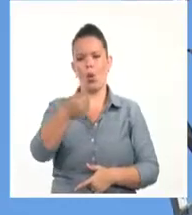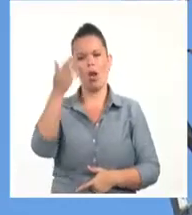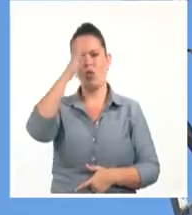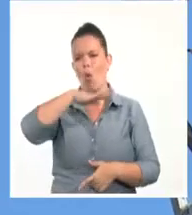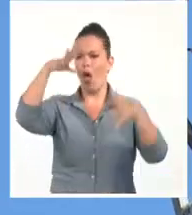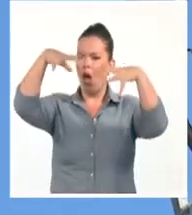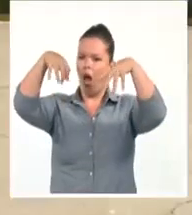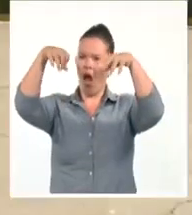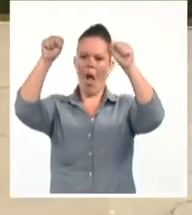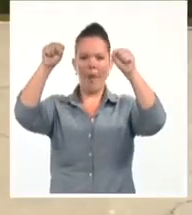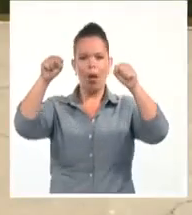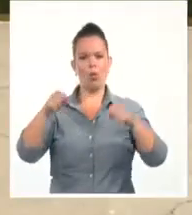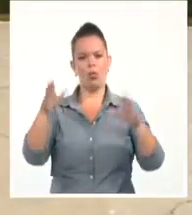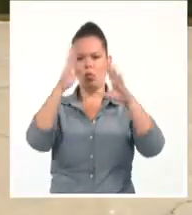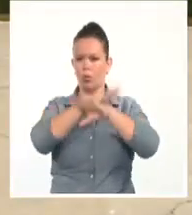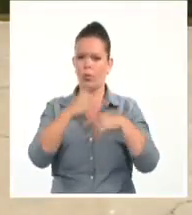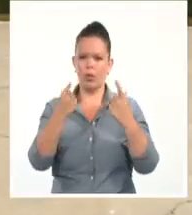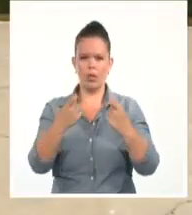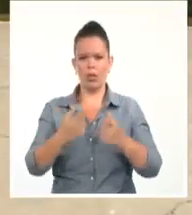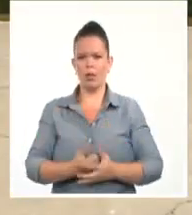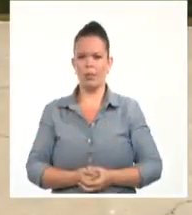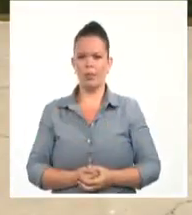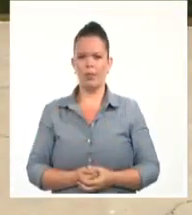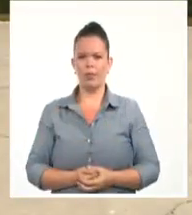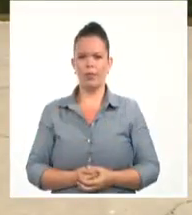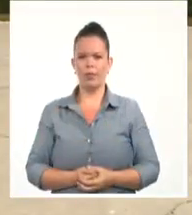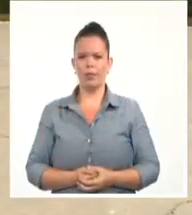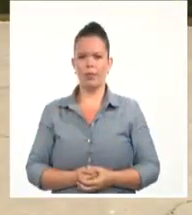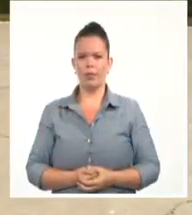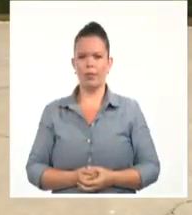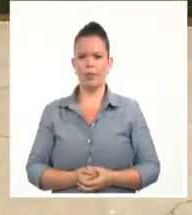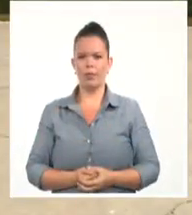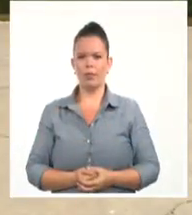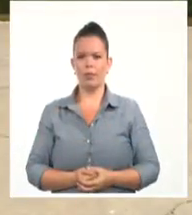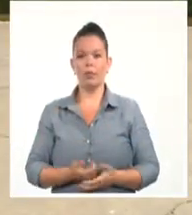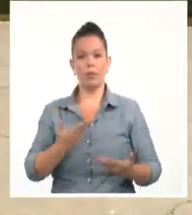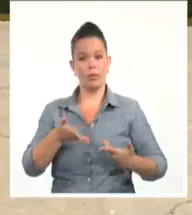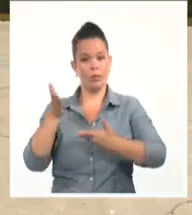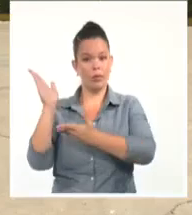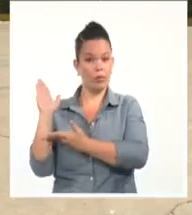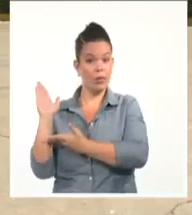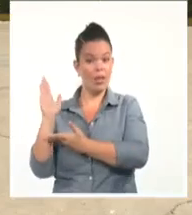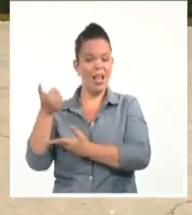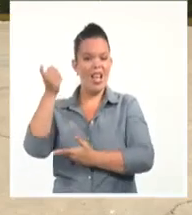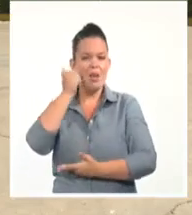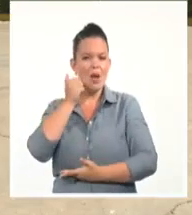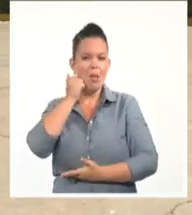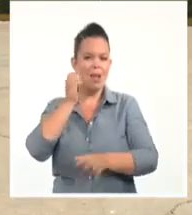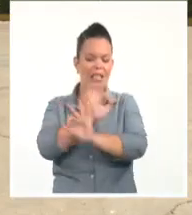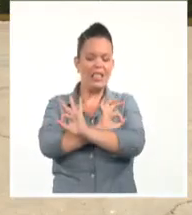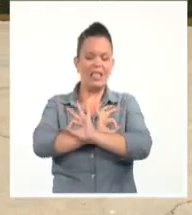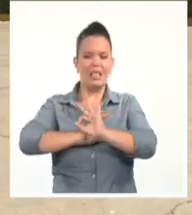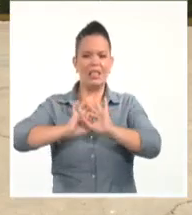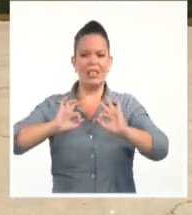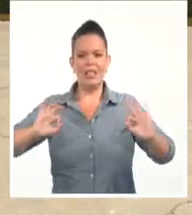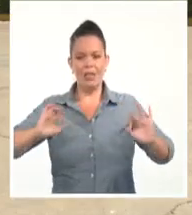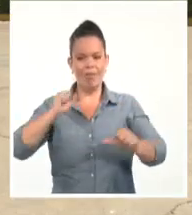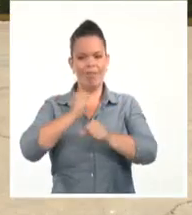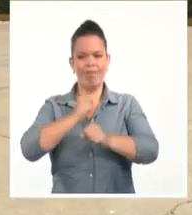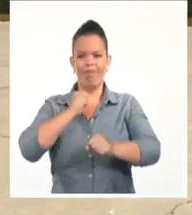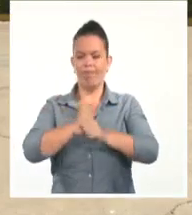a nuestra población. El mayor bloque térmico del país es a la vez el más eficiente. Su